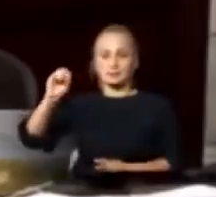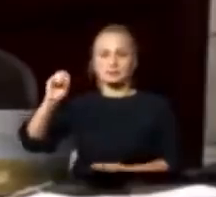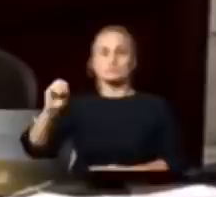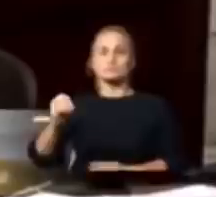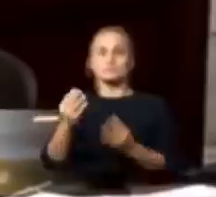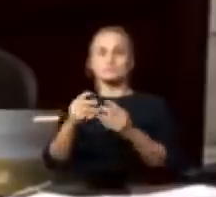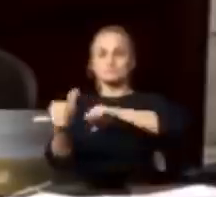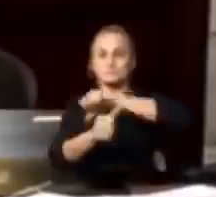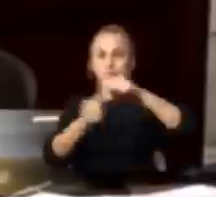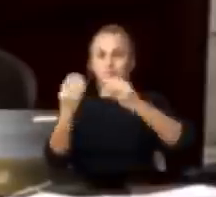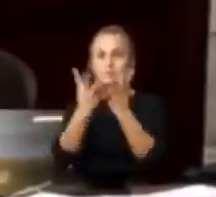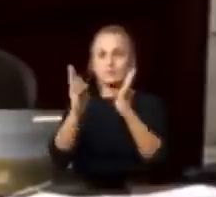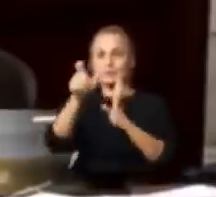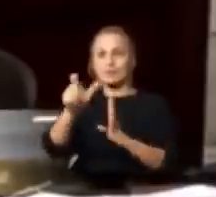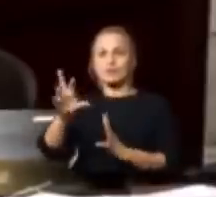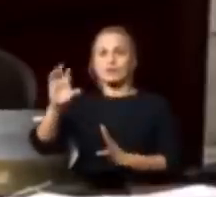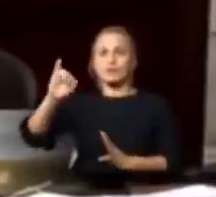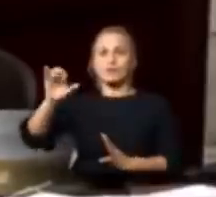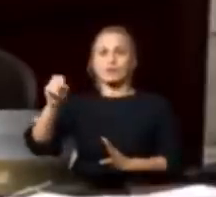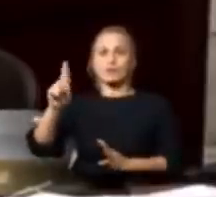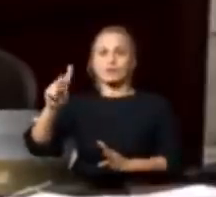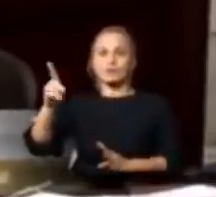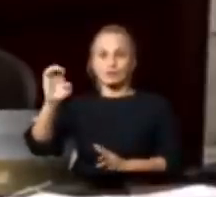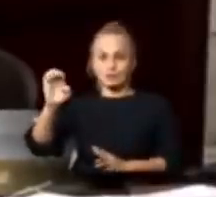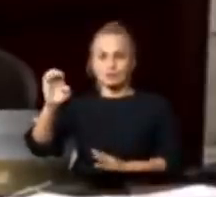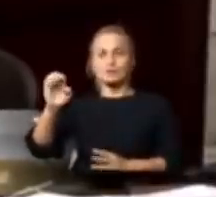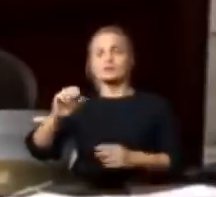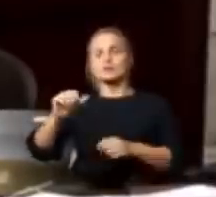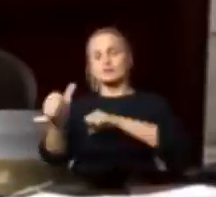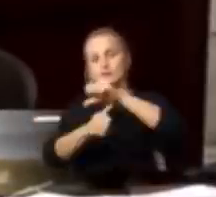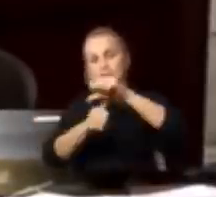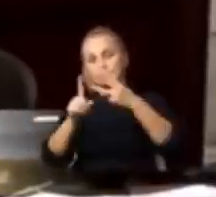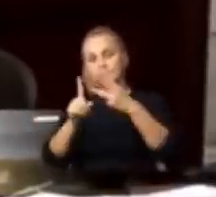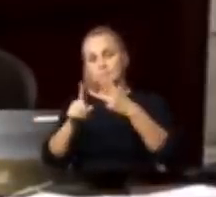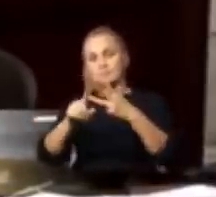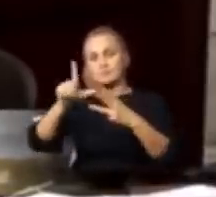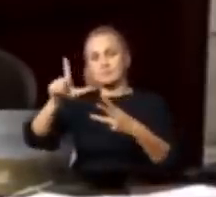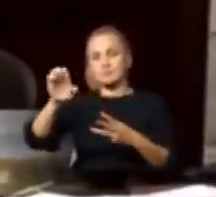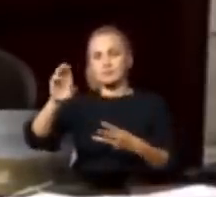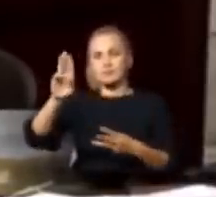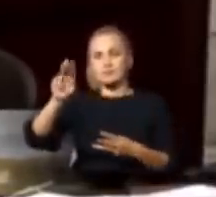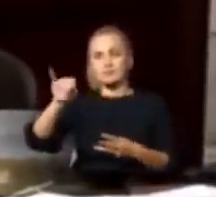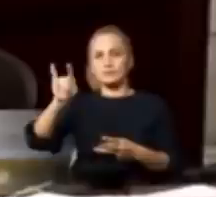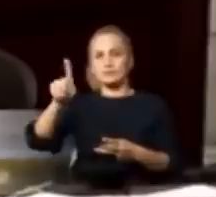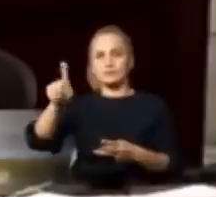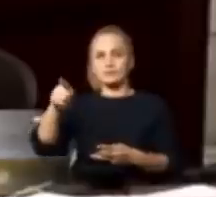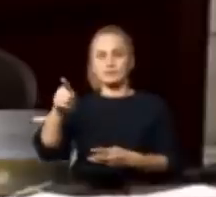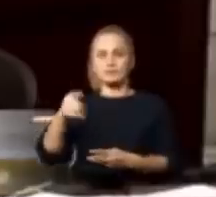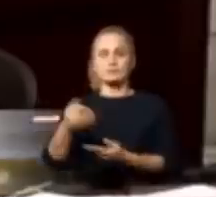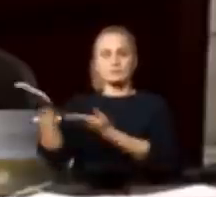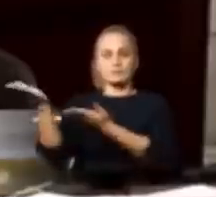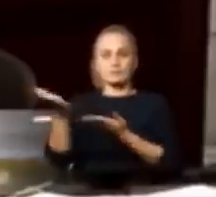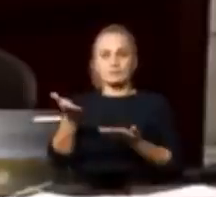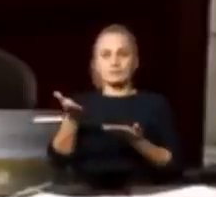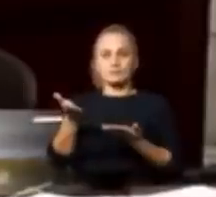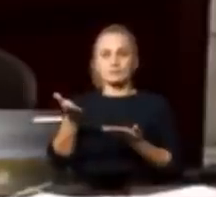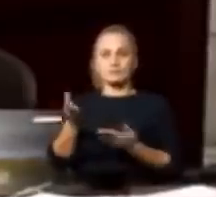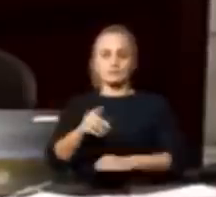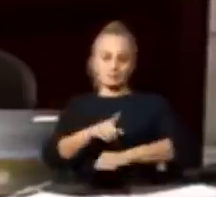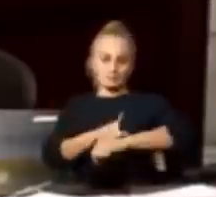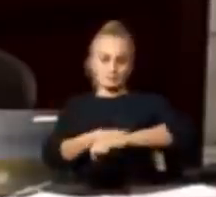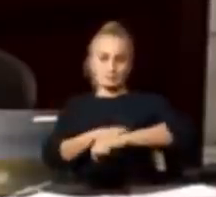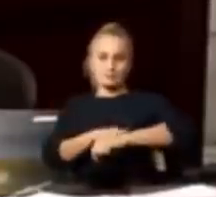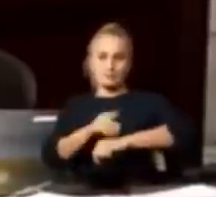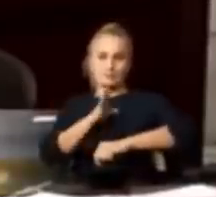Jorge Enrique Robledo y se prepara el senador Juan Felipe Lemus. Senador Jorge Robledo, por